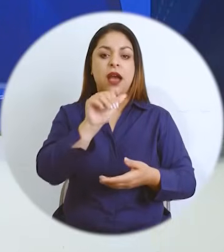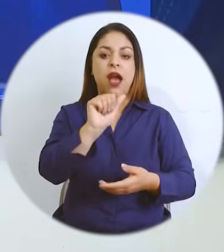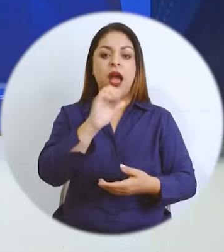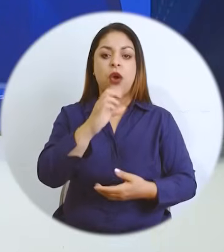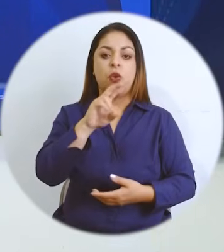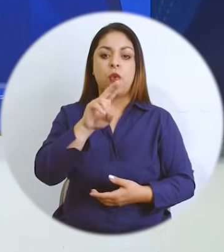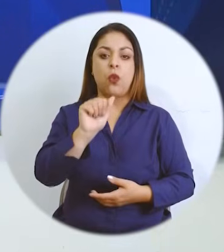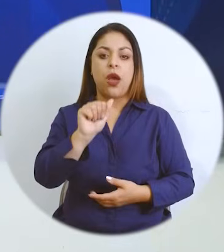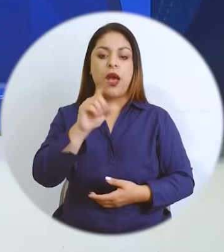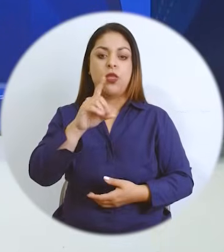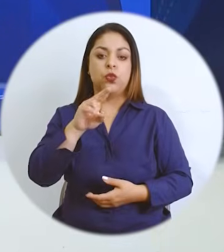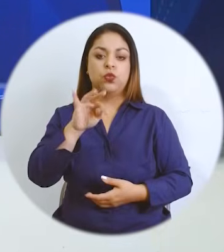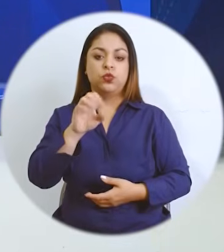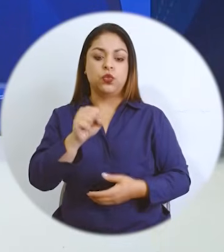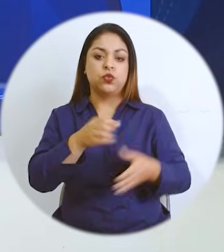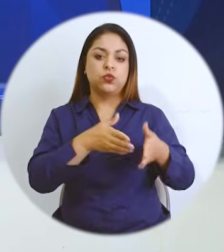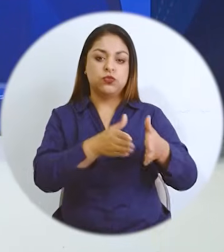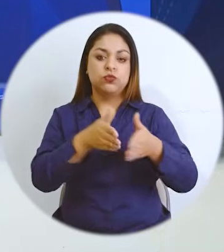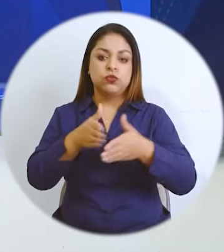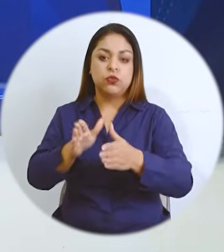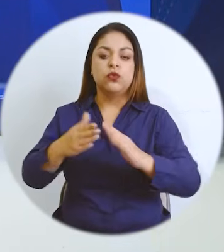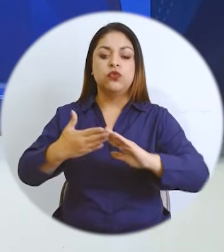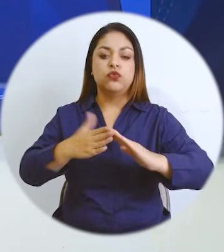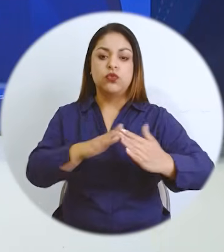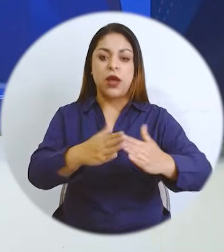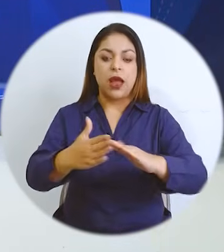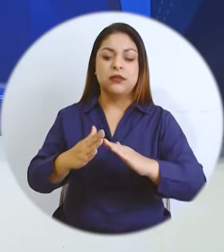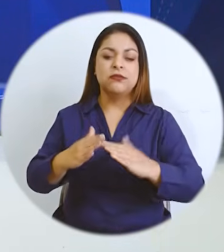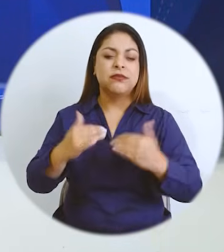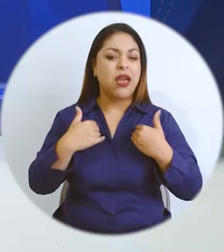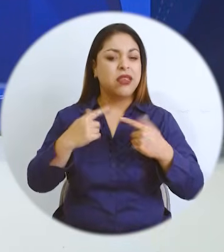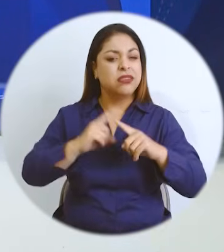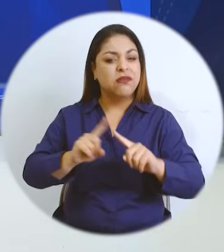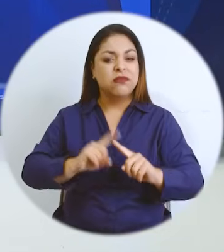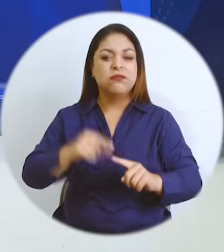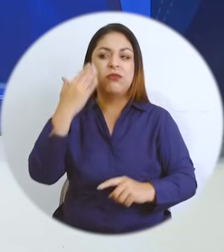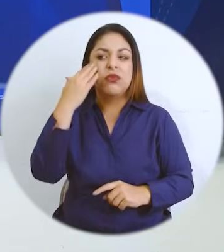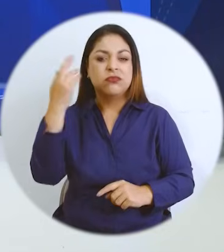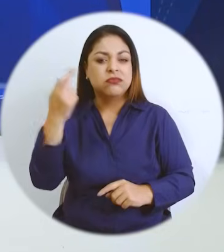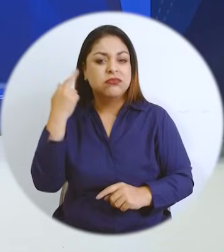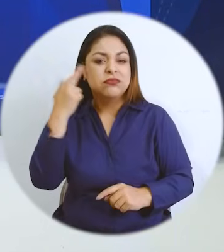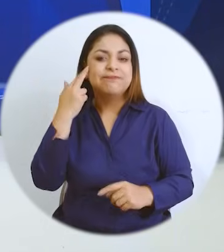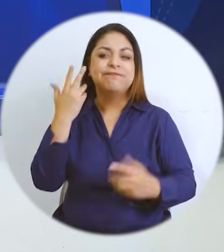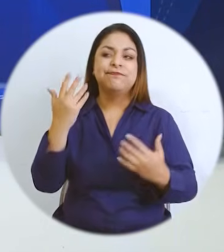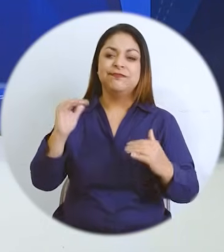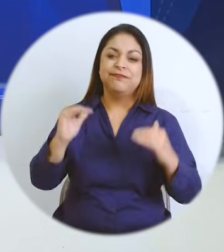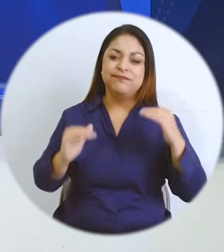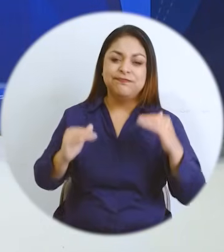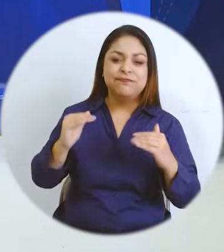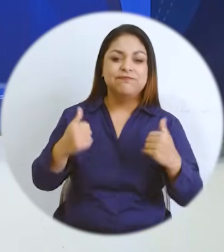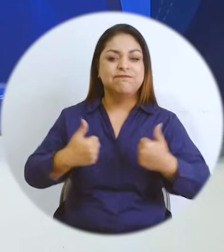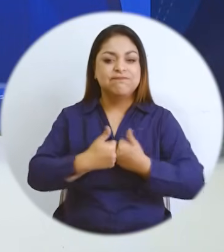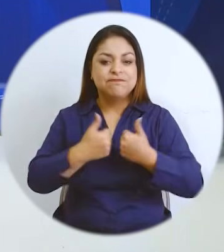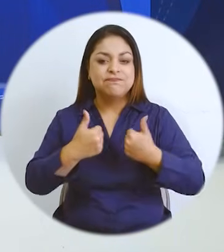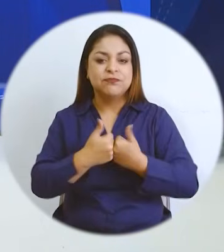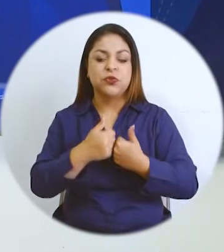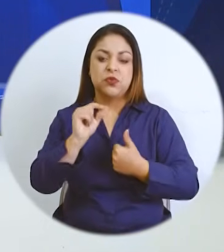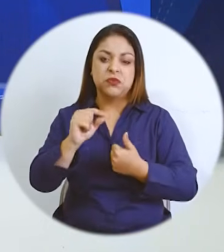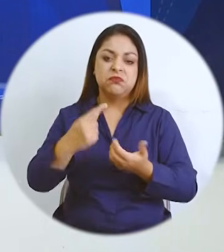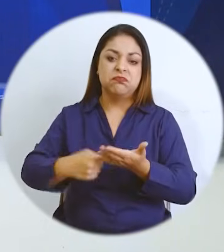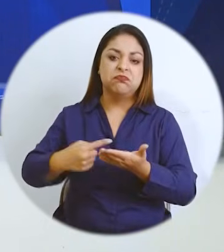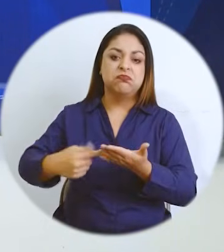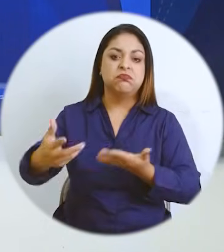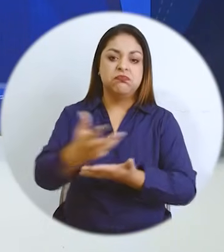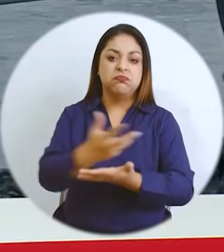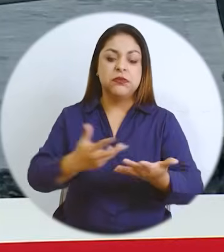pues existen diferentes brechas, diferentes retos. Vamos a comentar varias cosas ahora con respecto a este tema,